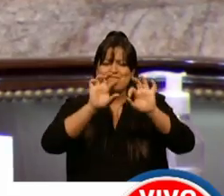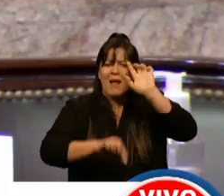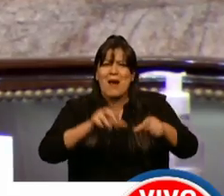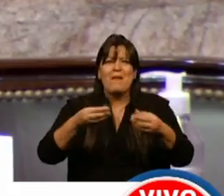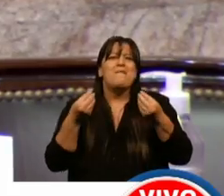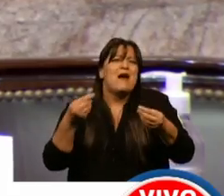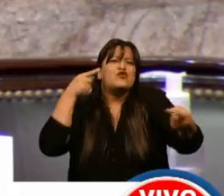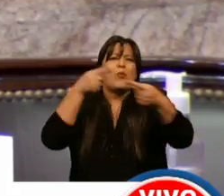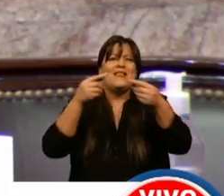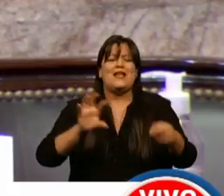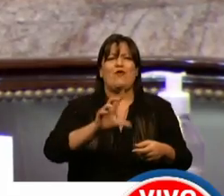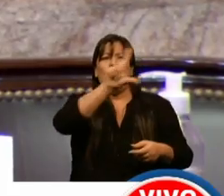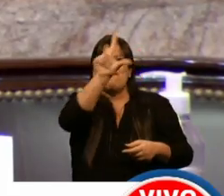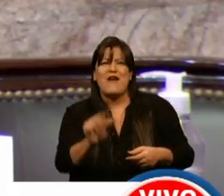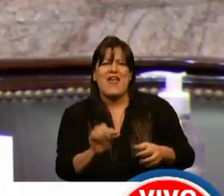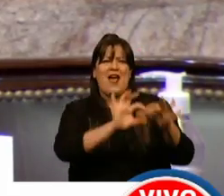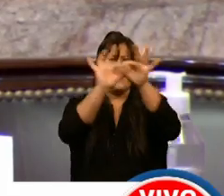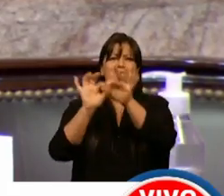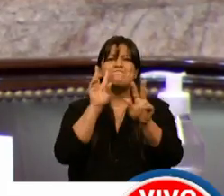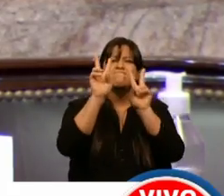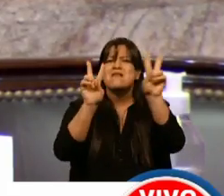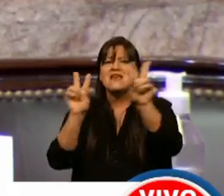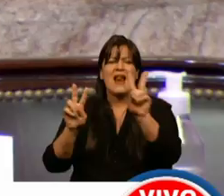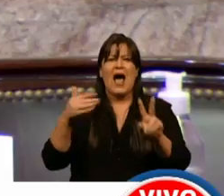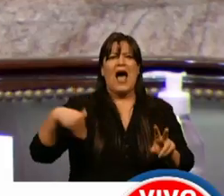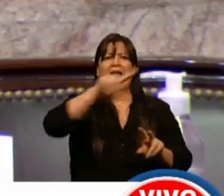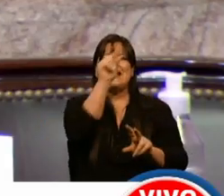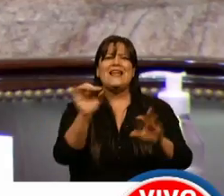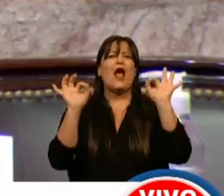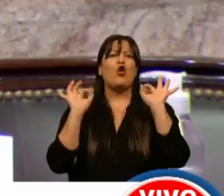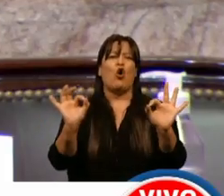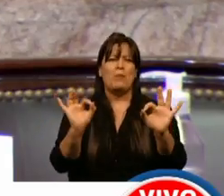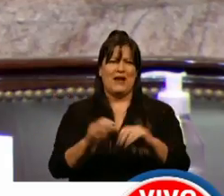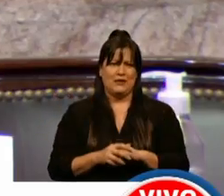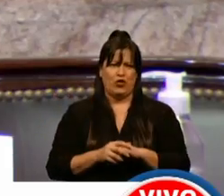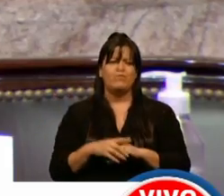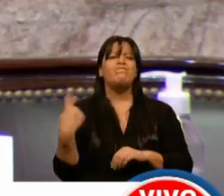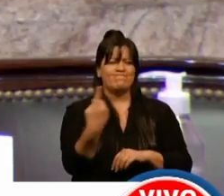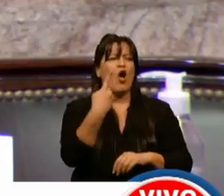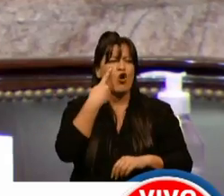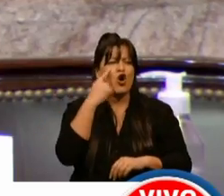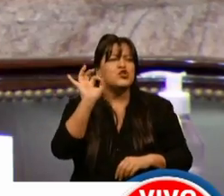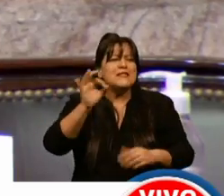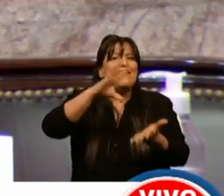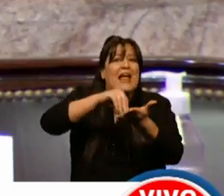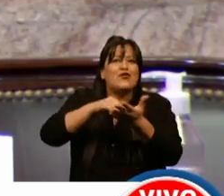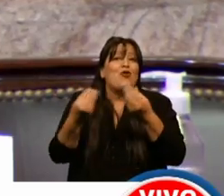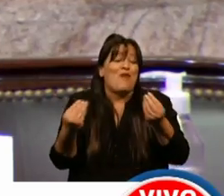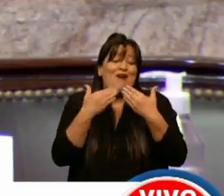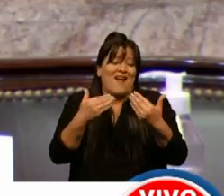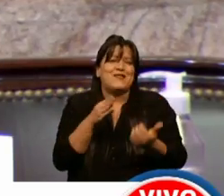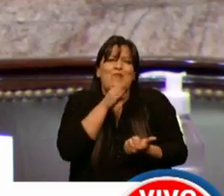federalismo que mira la argentina en su totalidad que conoce el territorio porque lo recorren